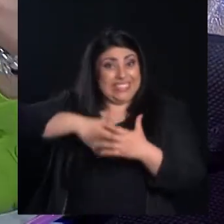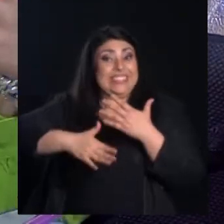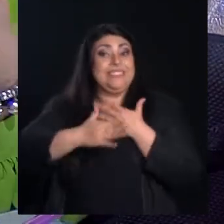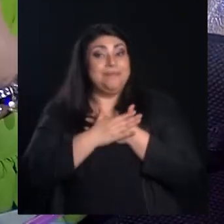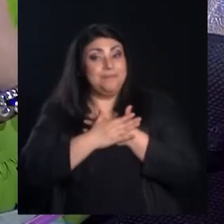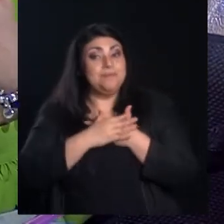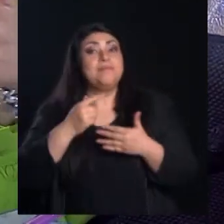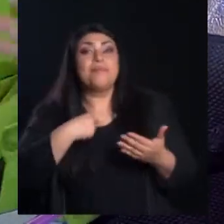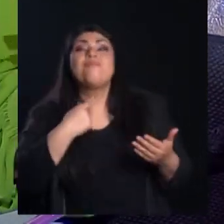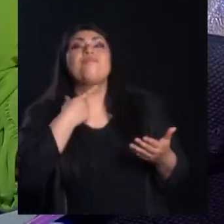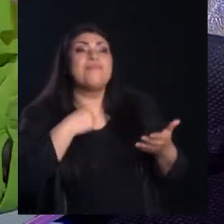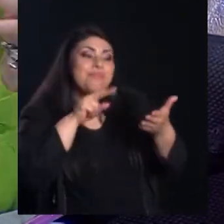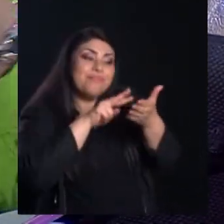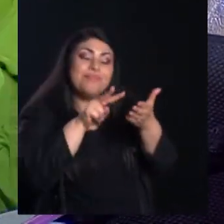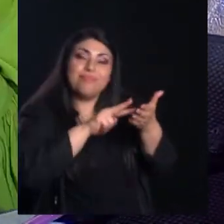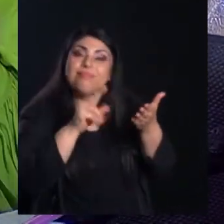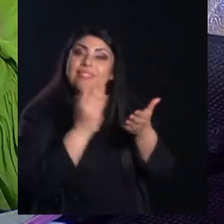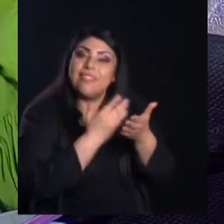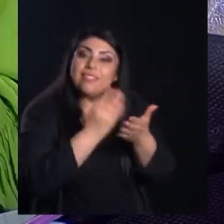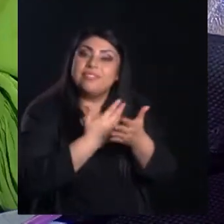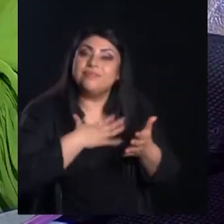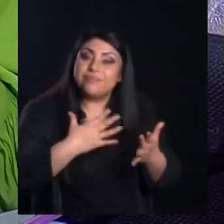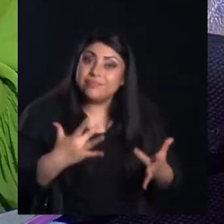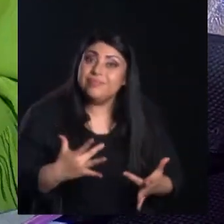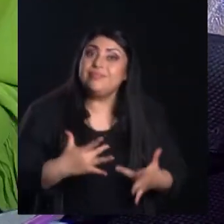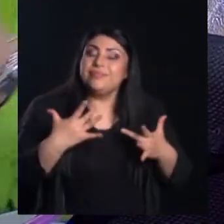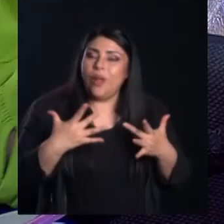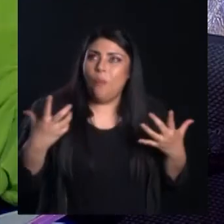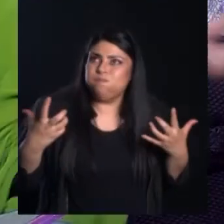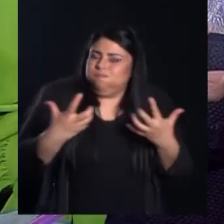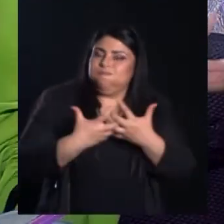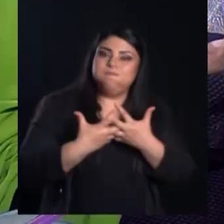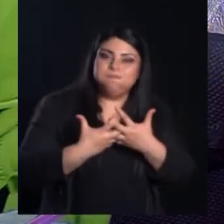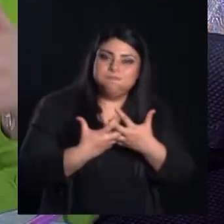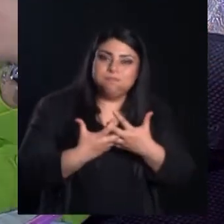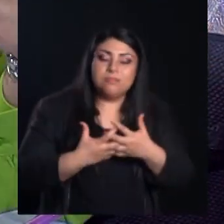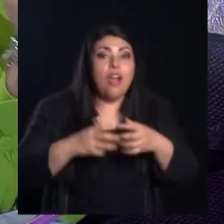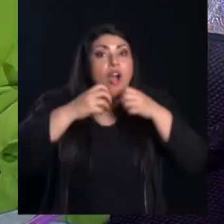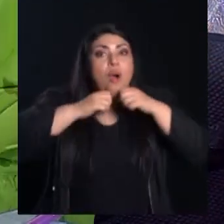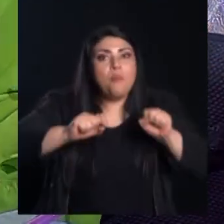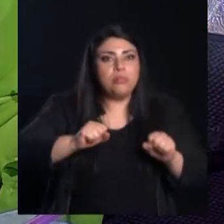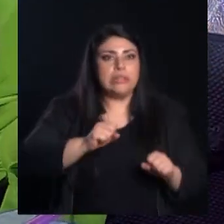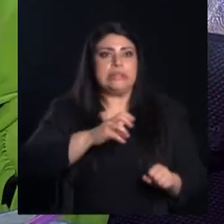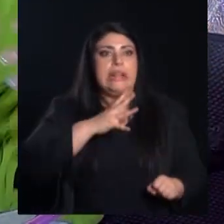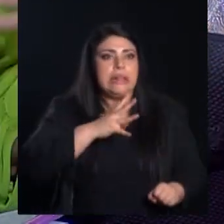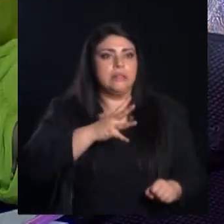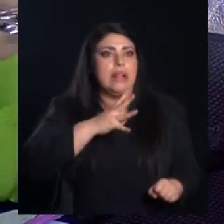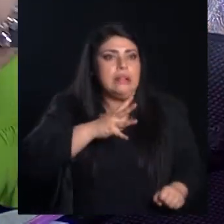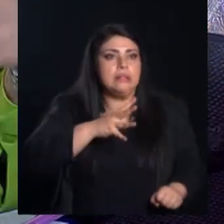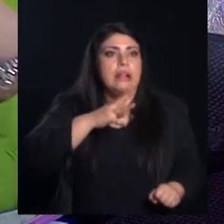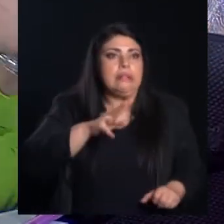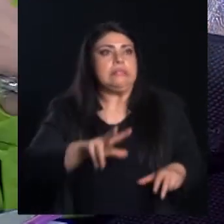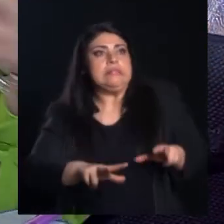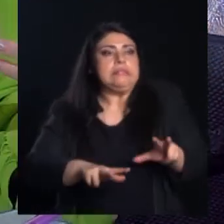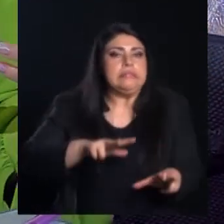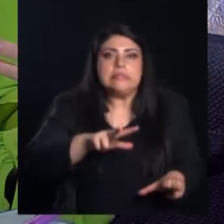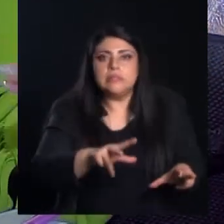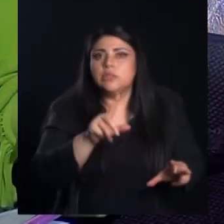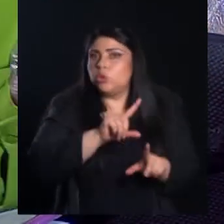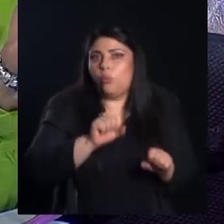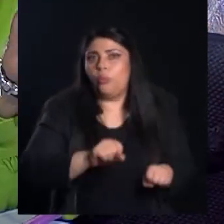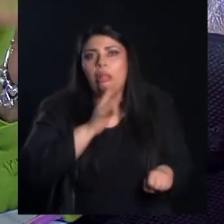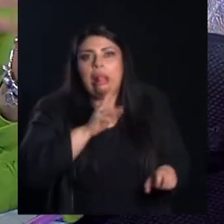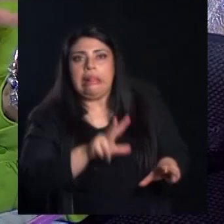muchos versículos de la biblia donde yo me siento muy identificada moisés era tartamudo moisés no sabía hablar